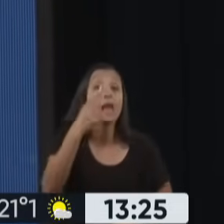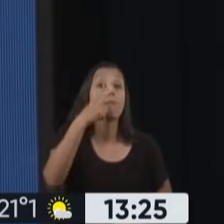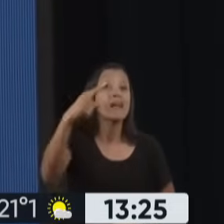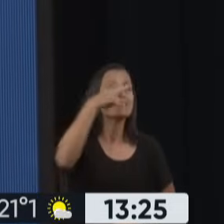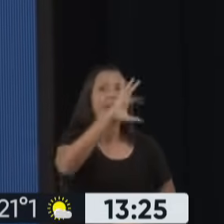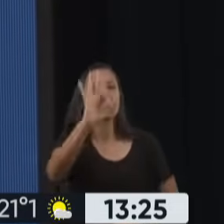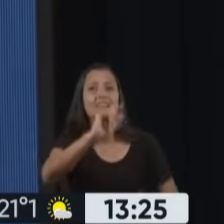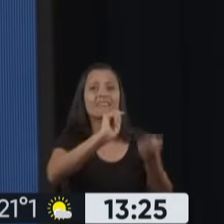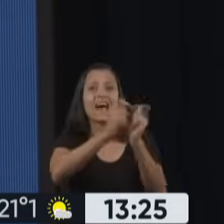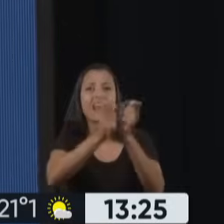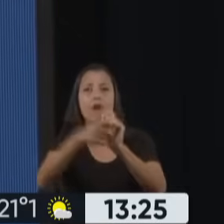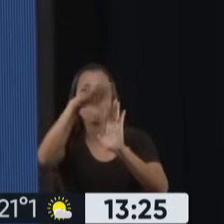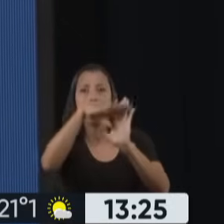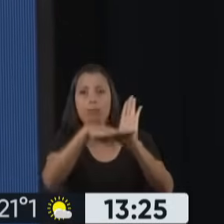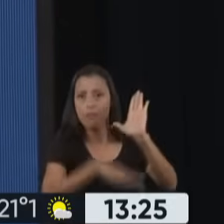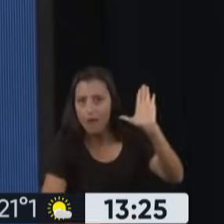1.700 reformas.